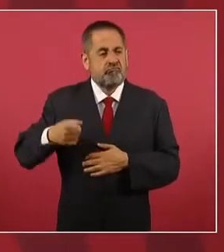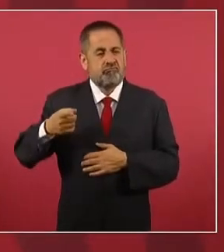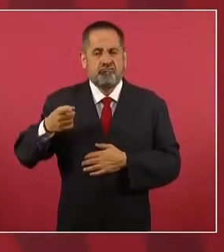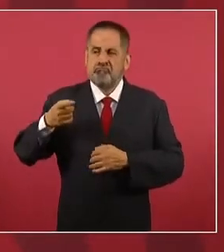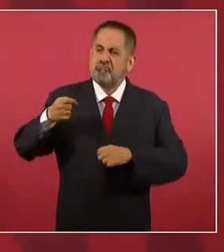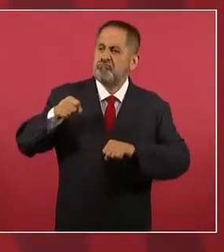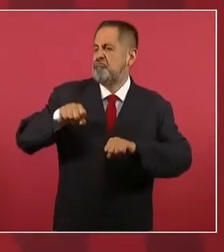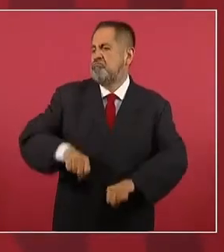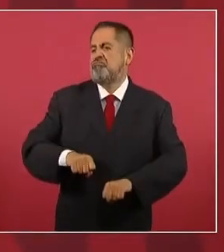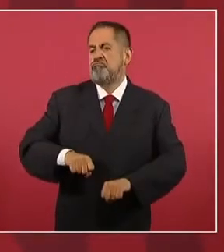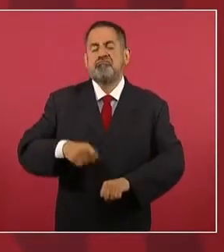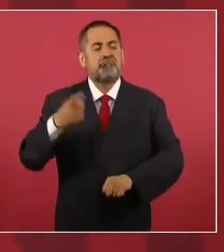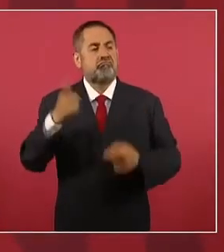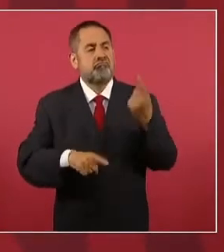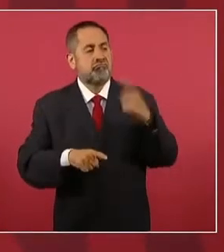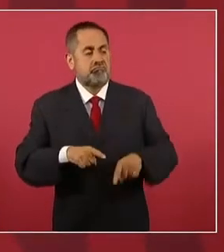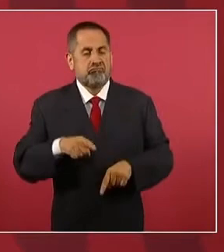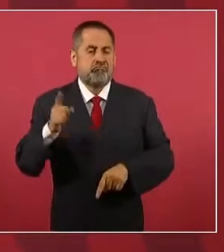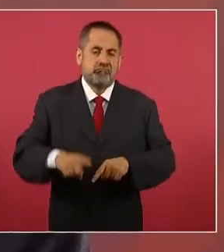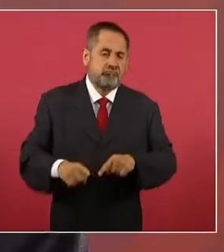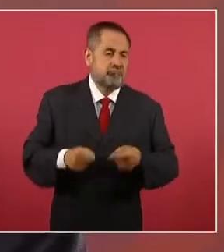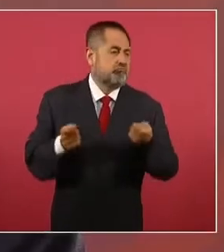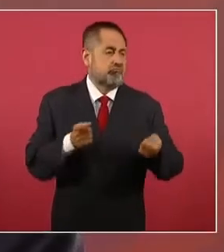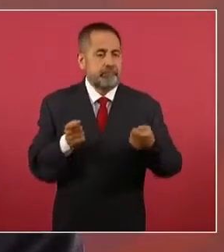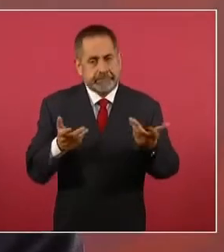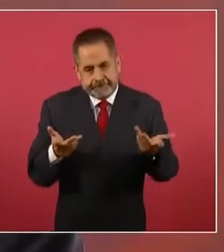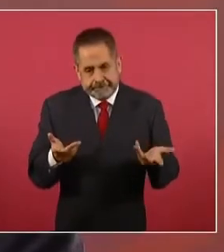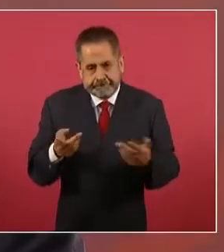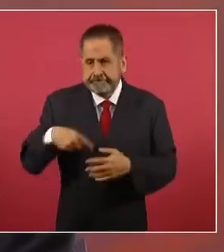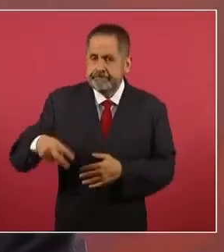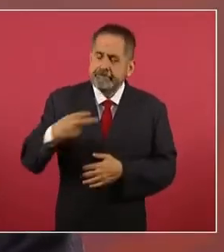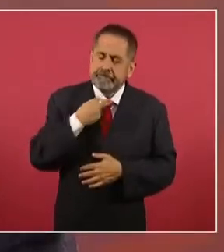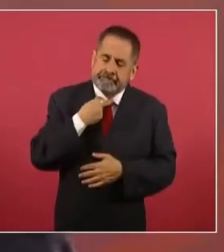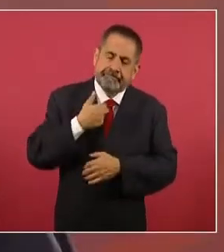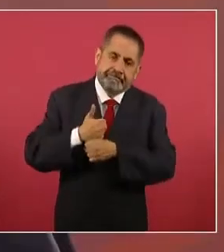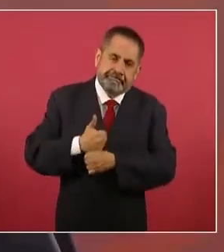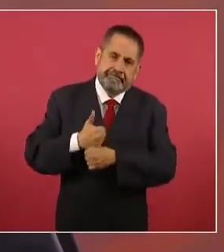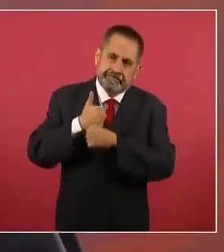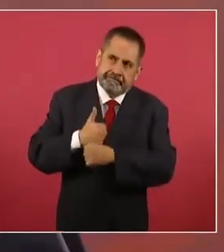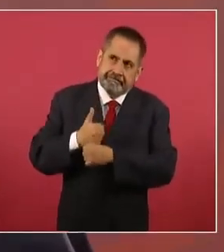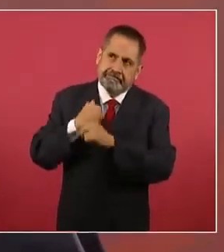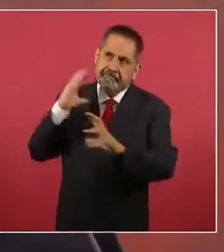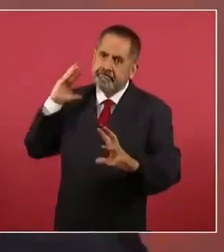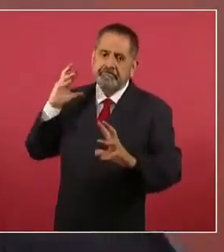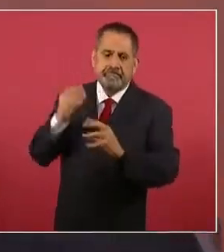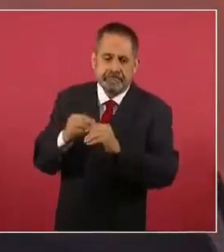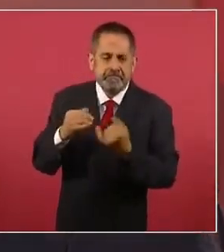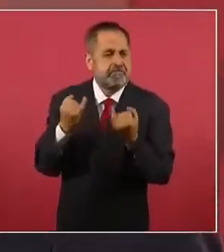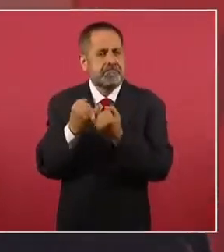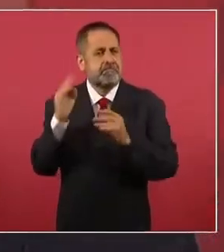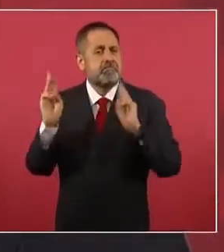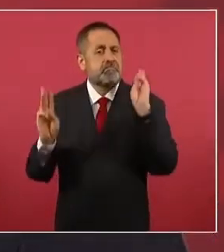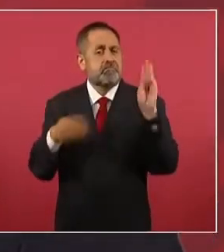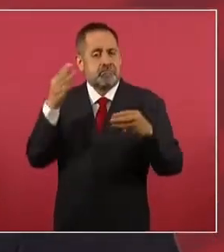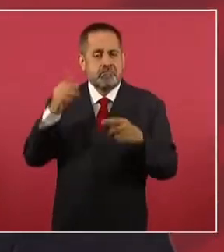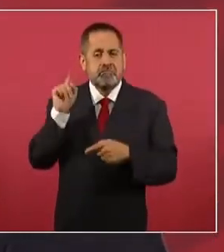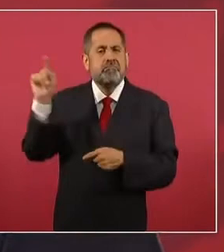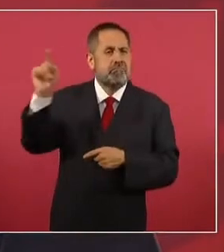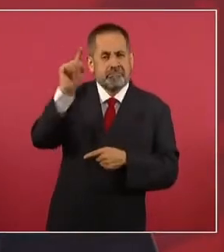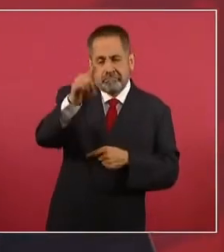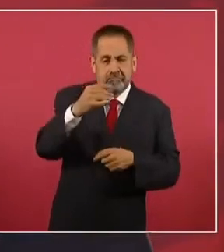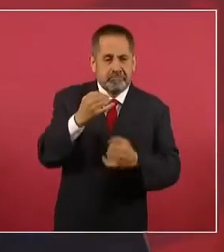hemos padecido en nuestra historia y que se han padecido en el mundo,